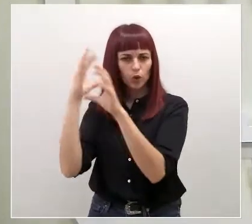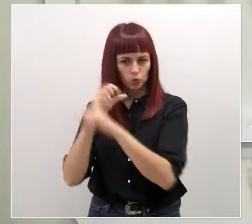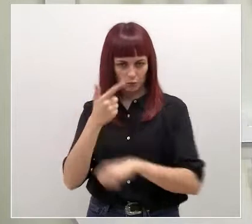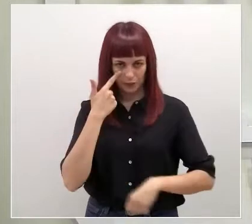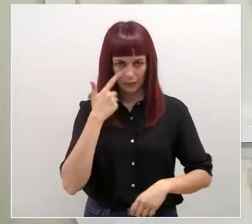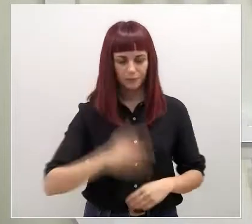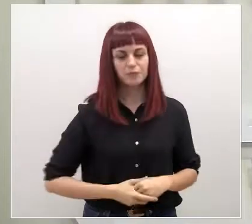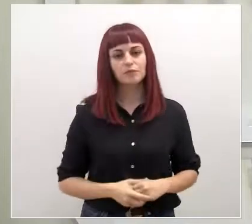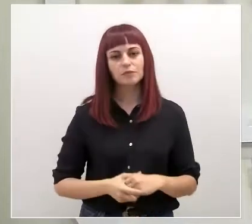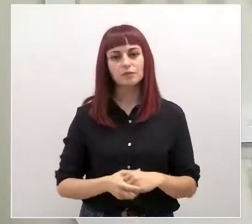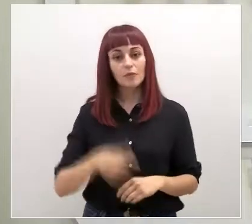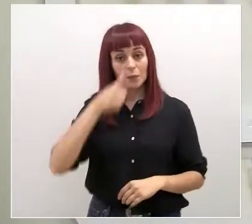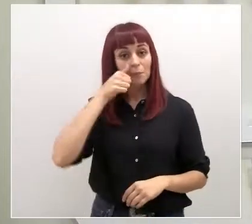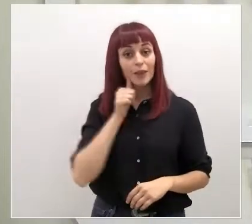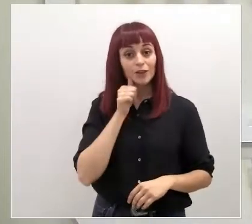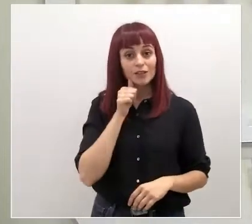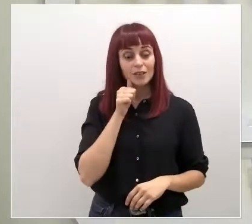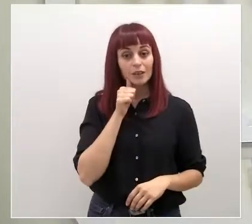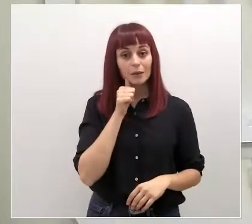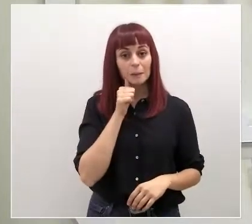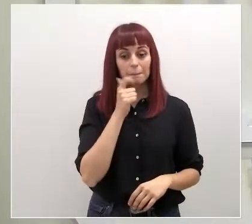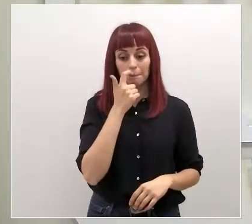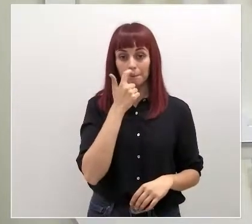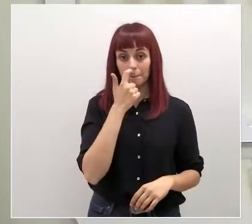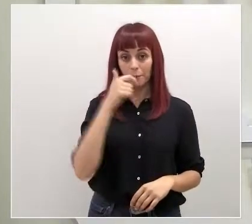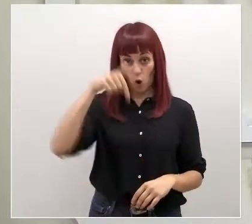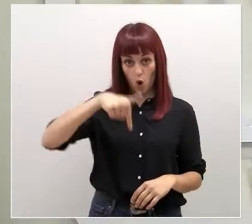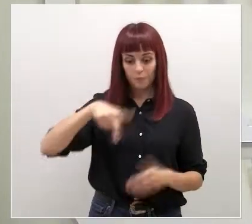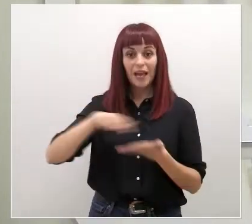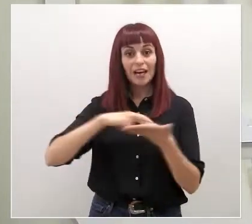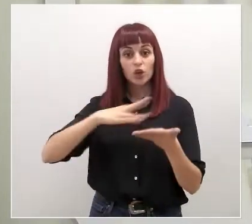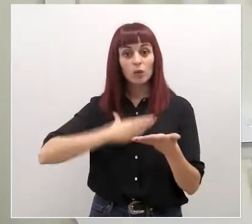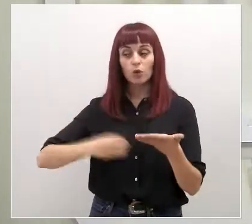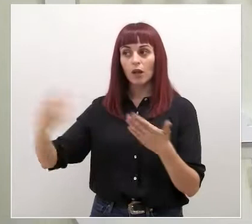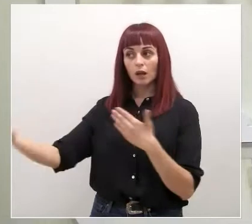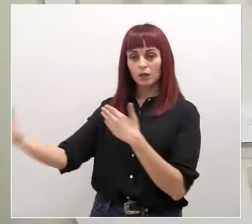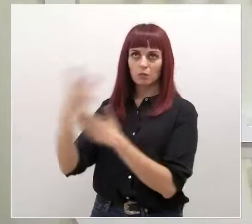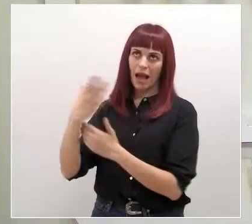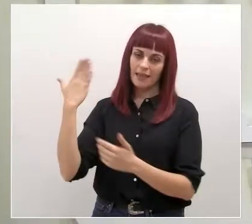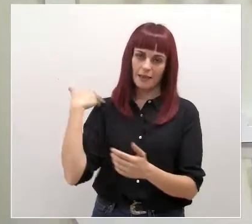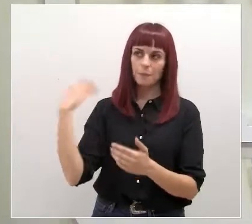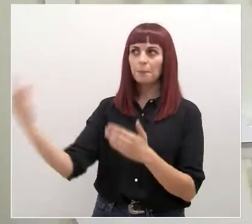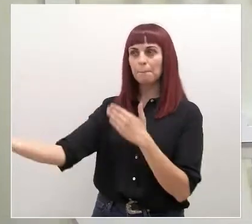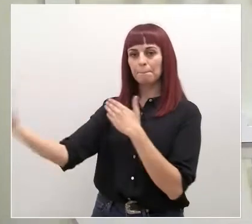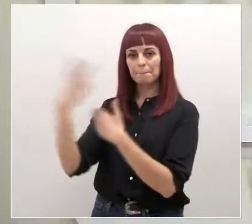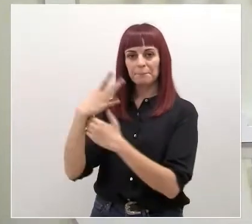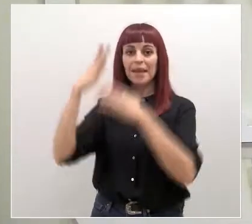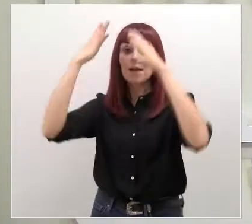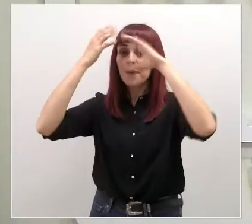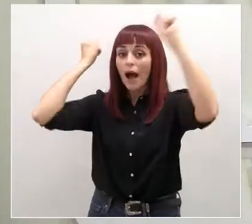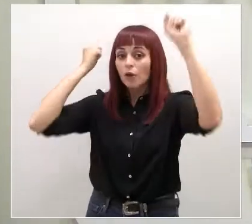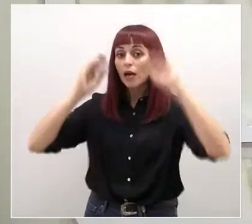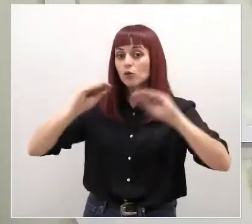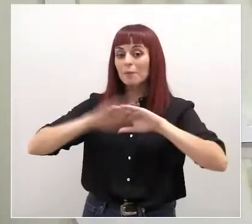Miren, Pedro Sánchez ha enviado hoy a la región de Murcia, ayer, a su embajadora para